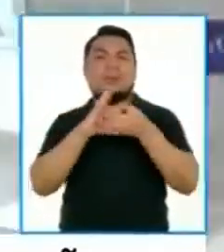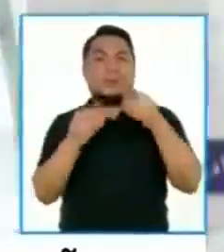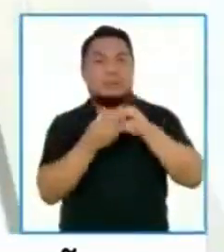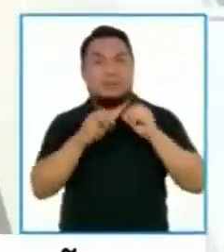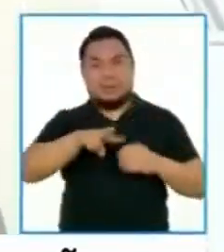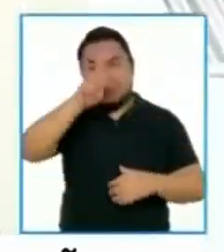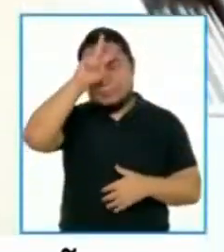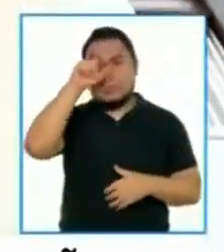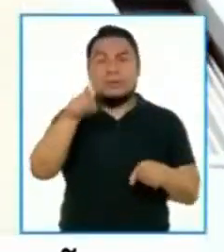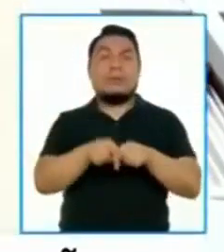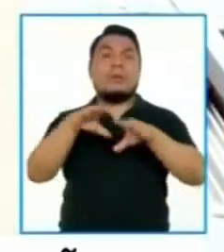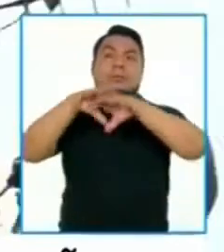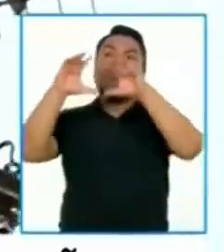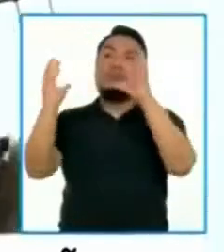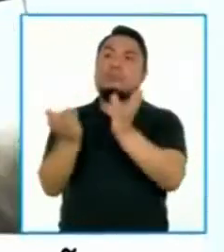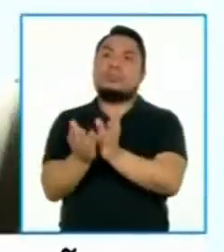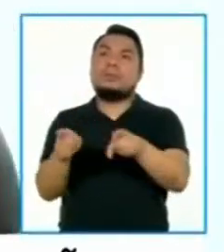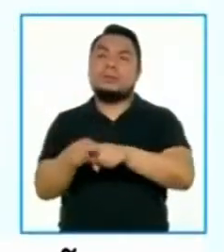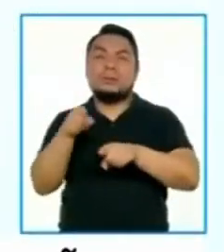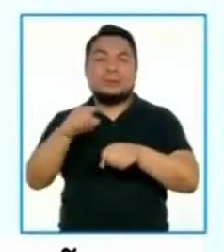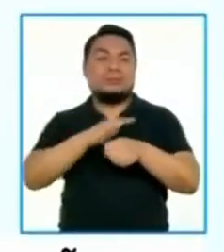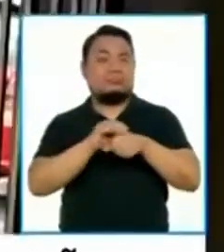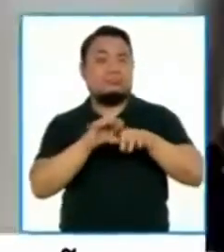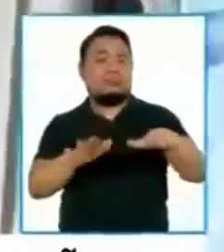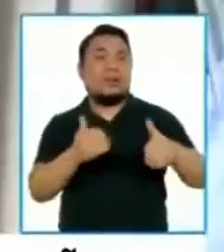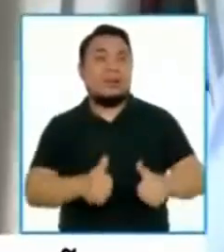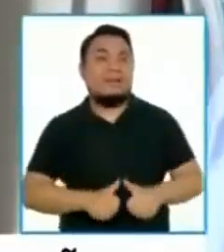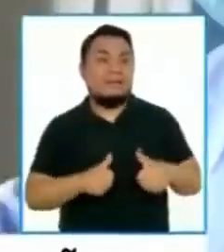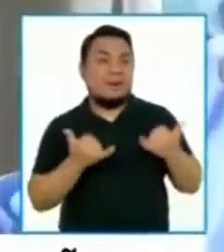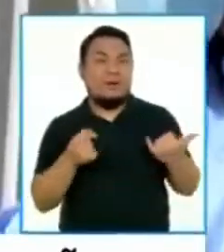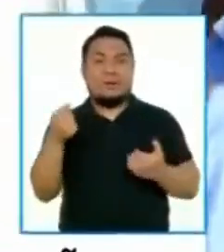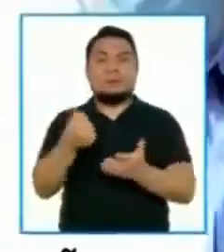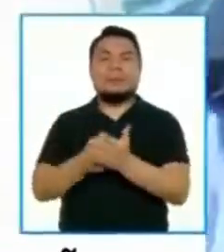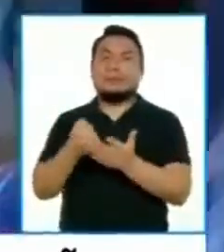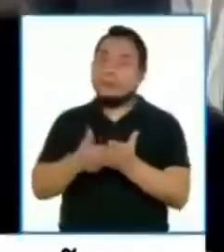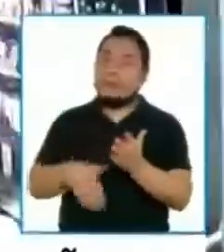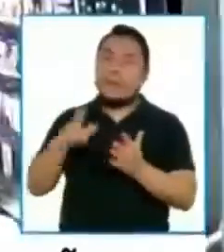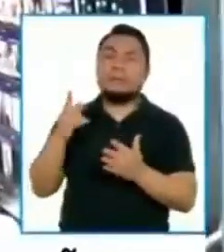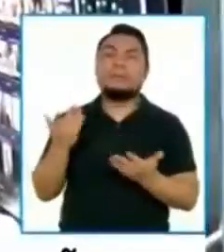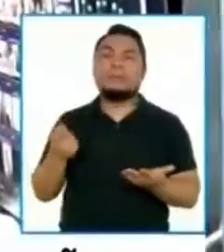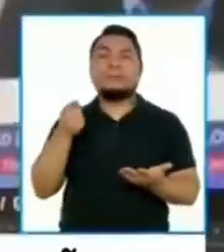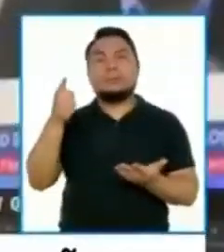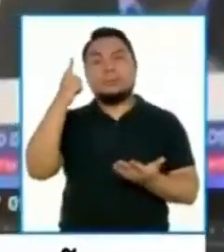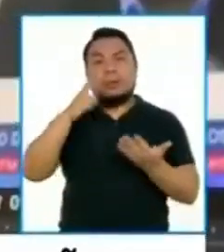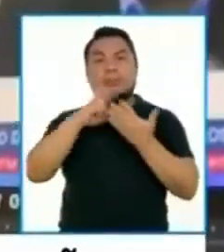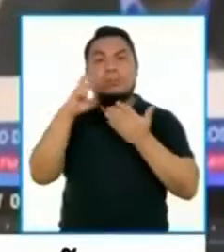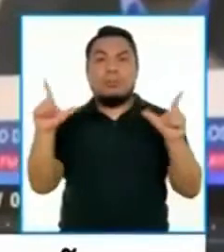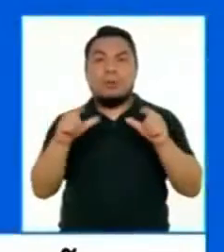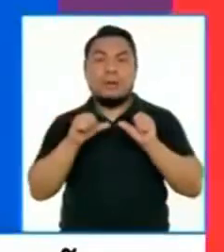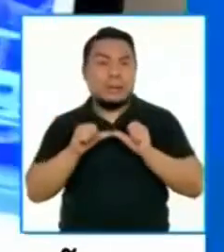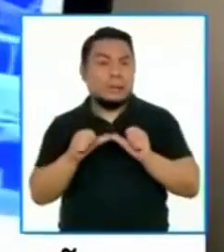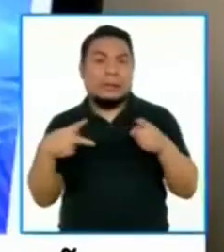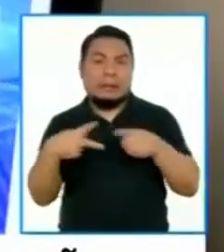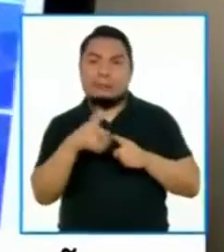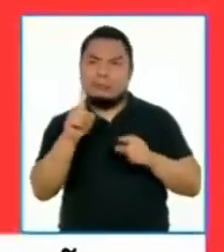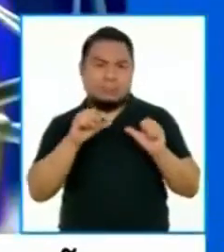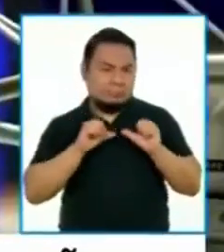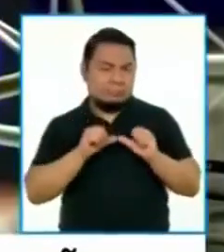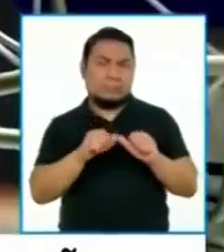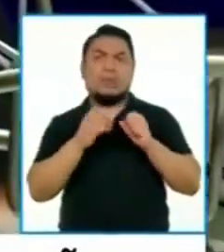historia peruana y mundial. Y frente a la pandemia que vivimos, el reto fue mayor. Su programación no se detuvo y